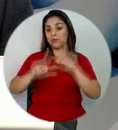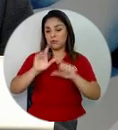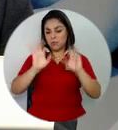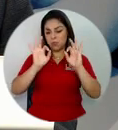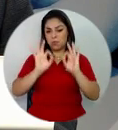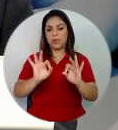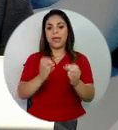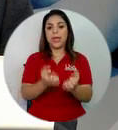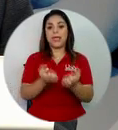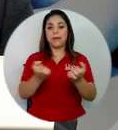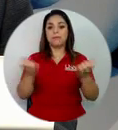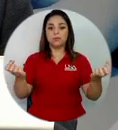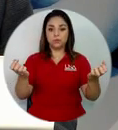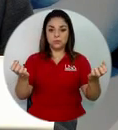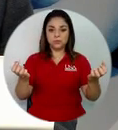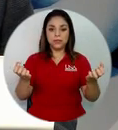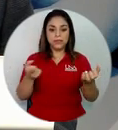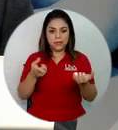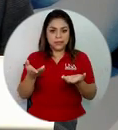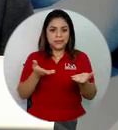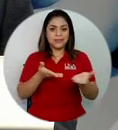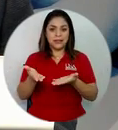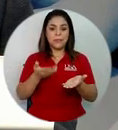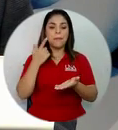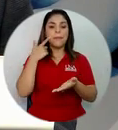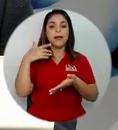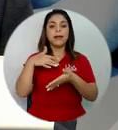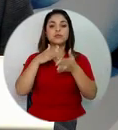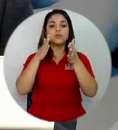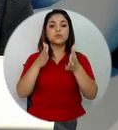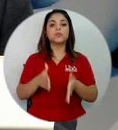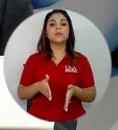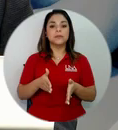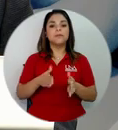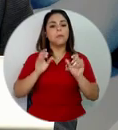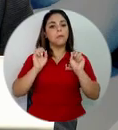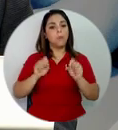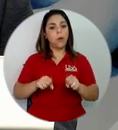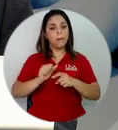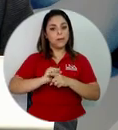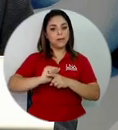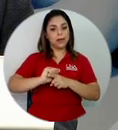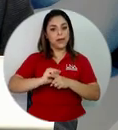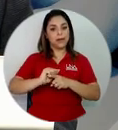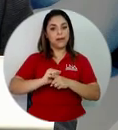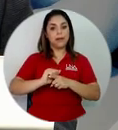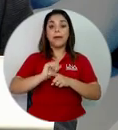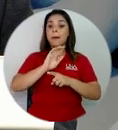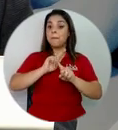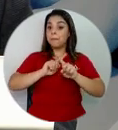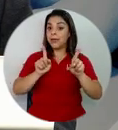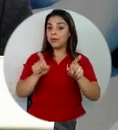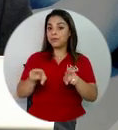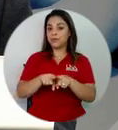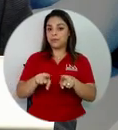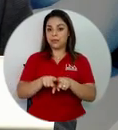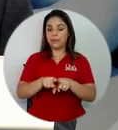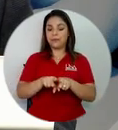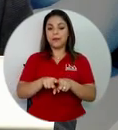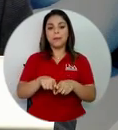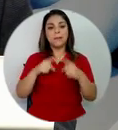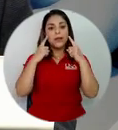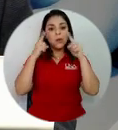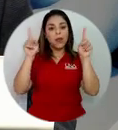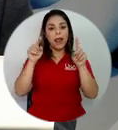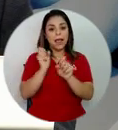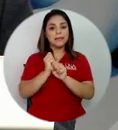tenemos laboratorios muy bien equipados y que sirven para que los estudiantes puedan hacer sus prácticas, pero a la vez